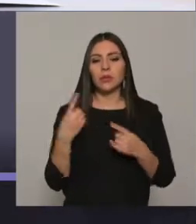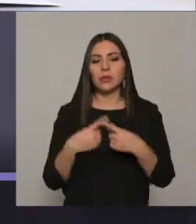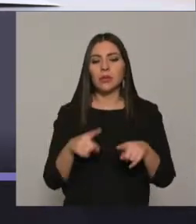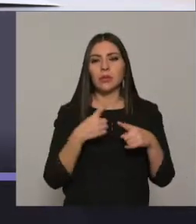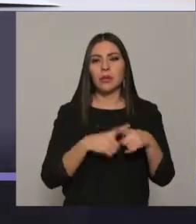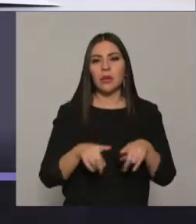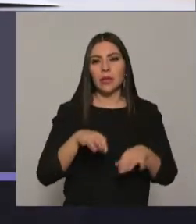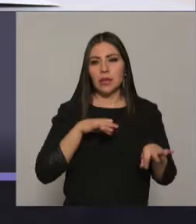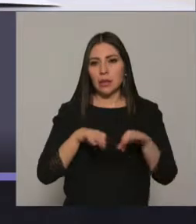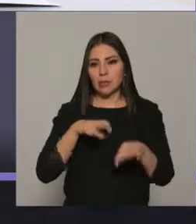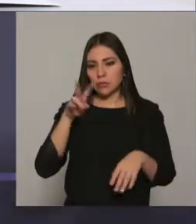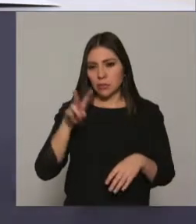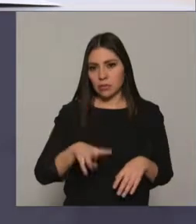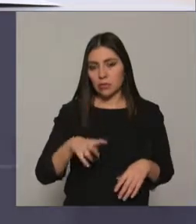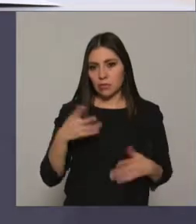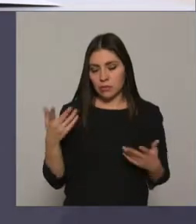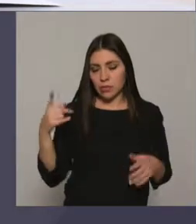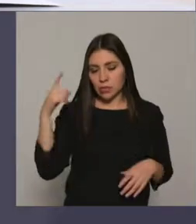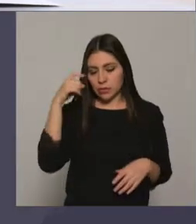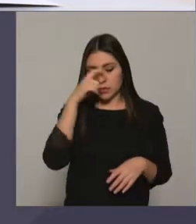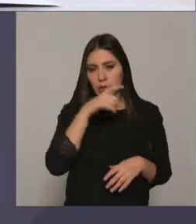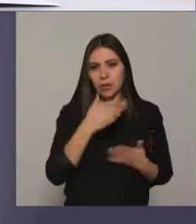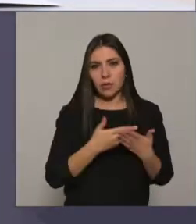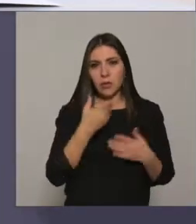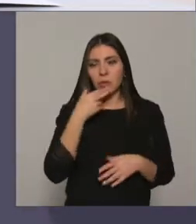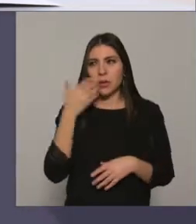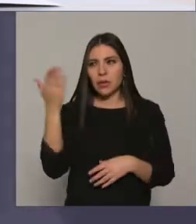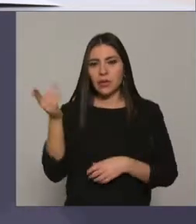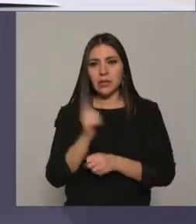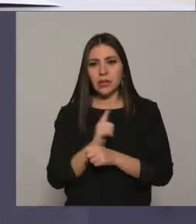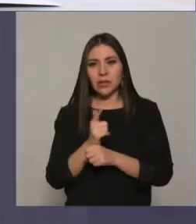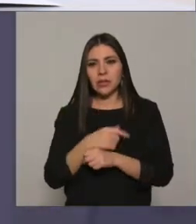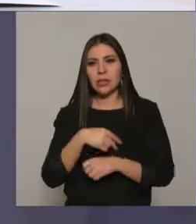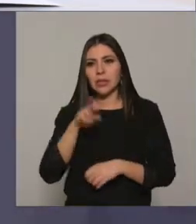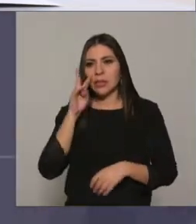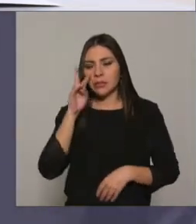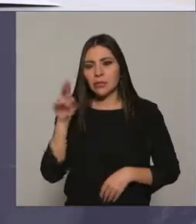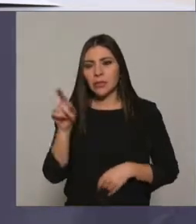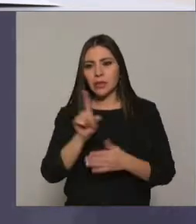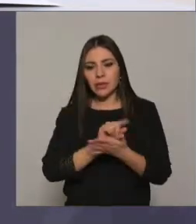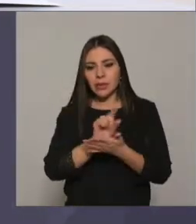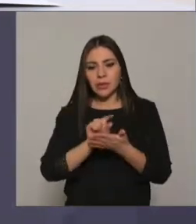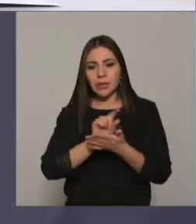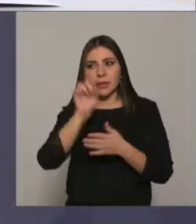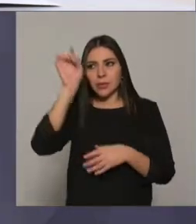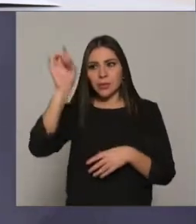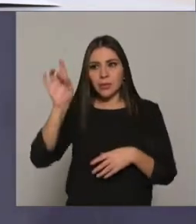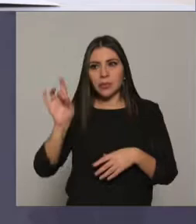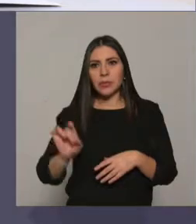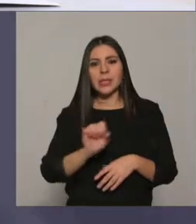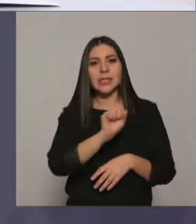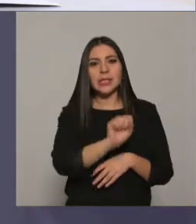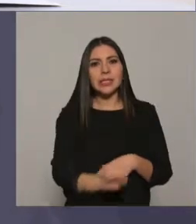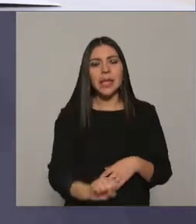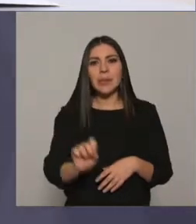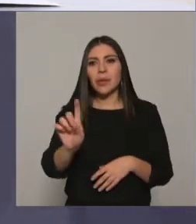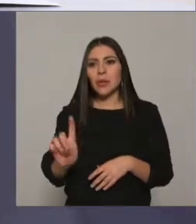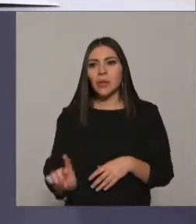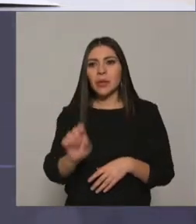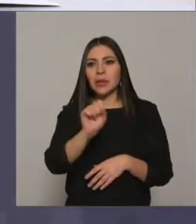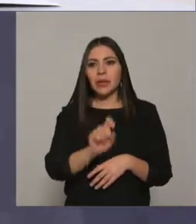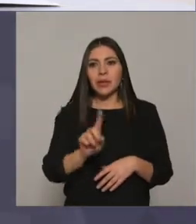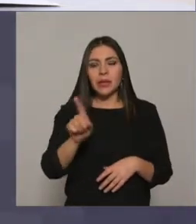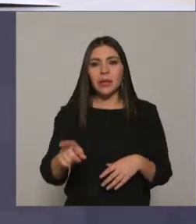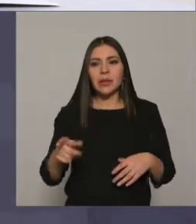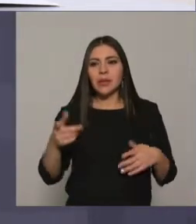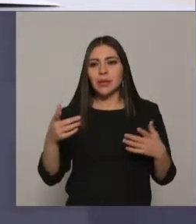labor titánica. Aquí el licenciado, los sábados yo veo fotos en Twitter que sábados y domingos se pone el